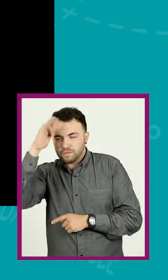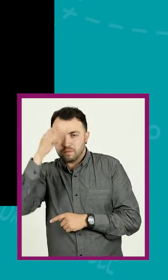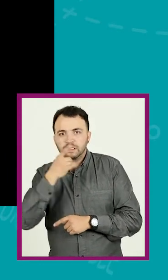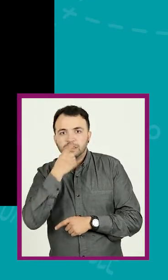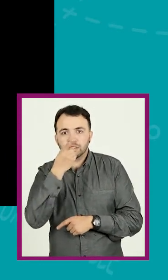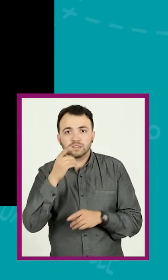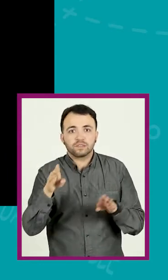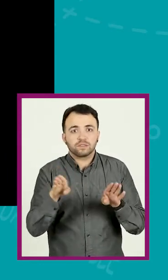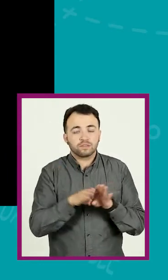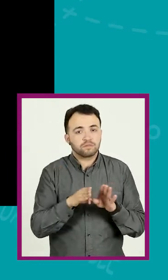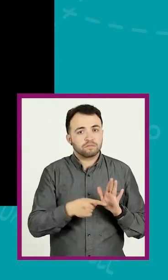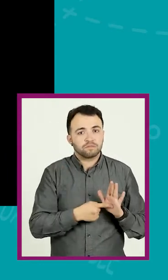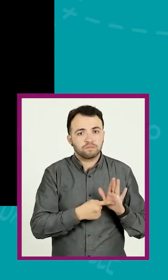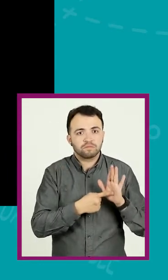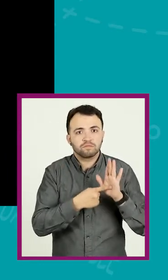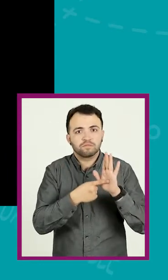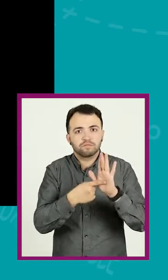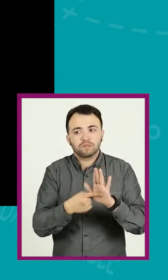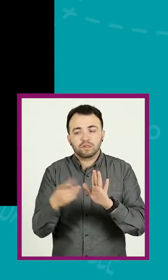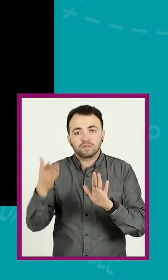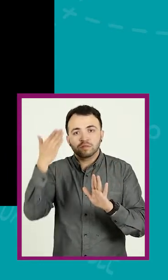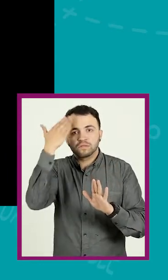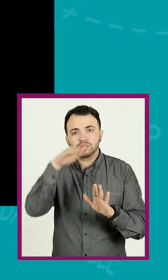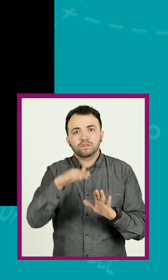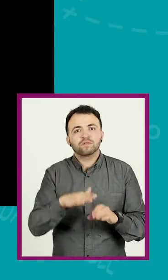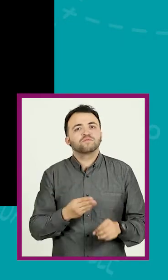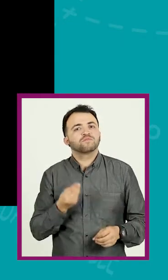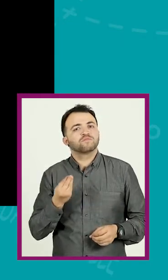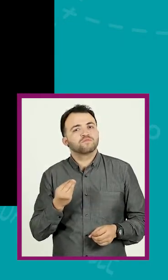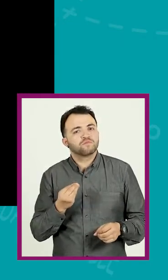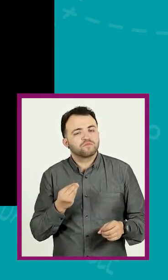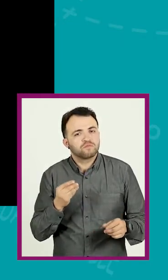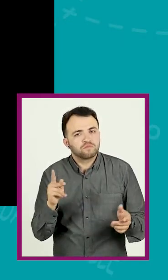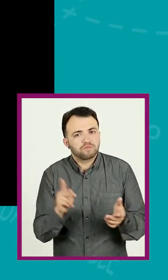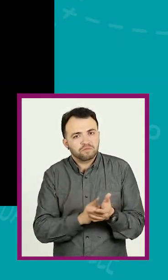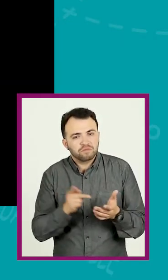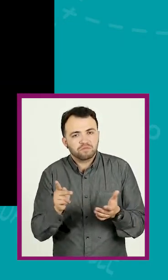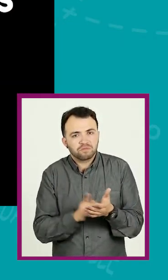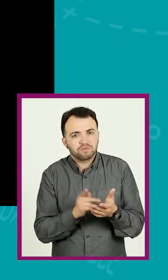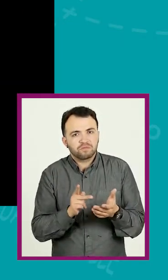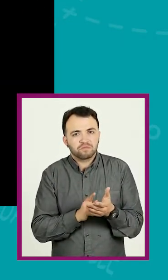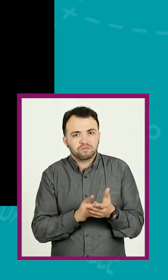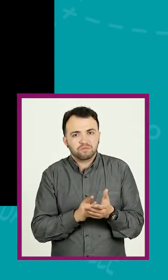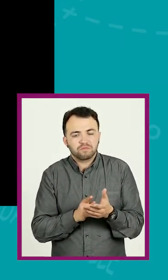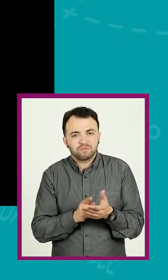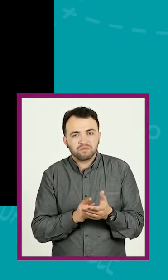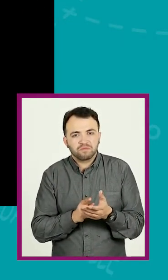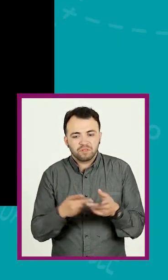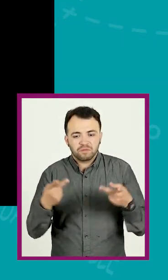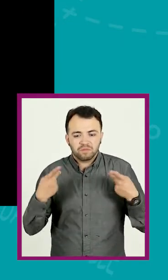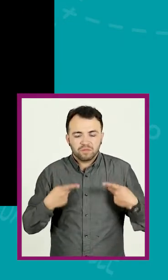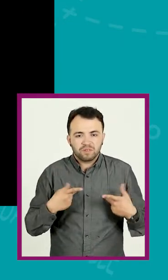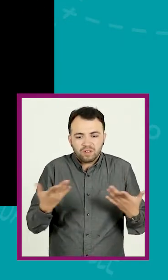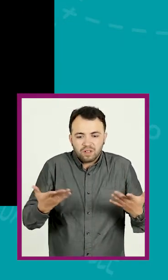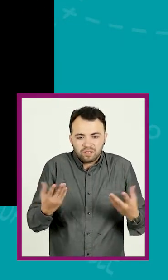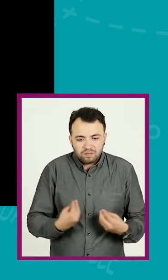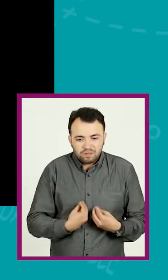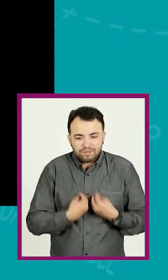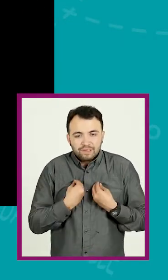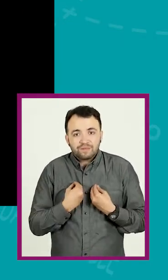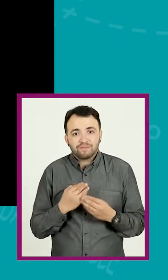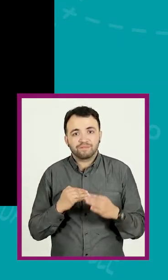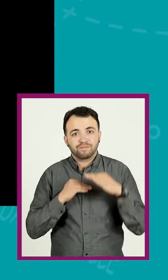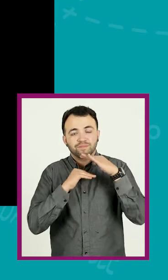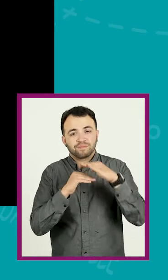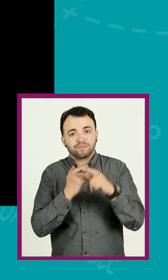El filósofo griego Epicteto, figura destacada del estoicismo, sabía que muchas veces las circunstancias adversas de la